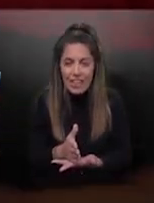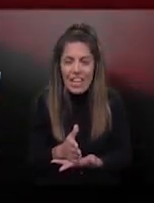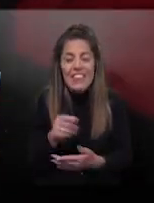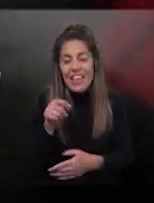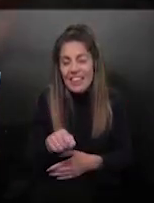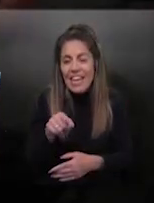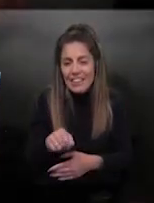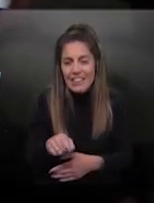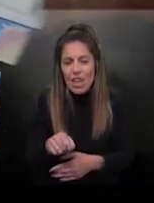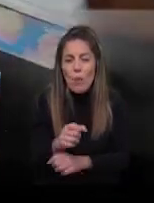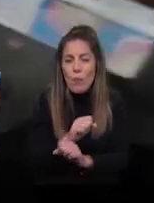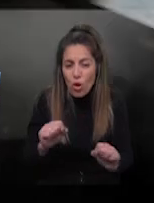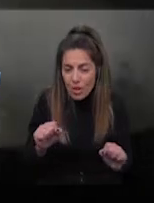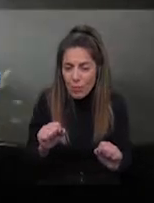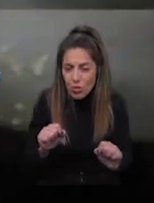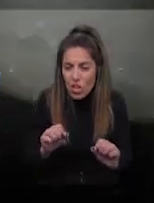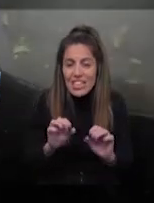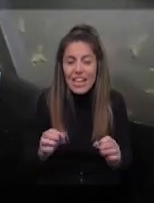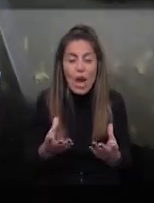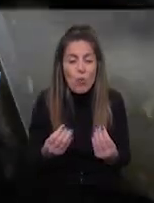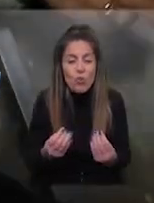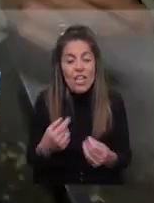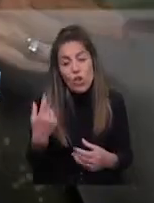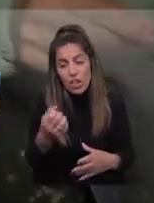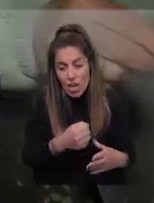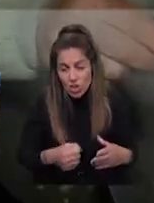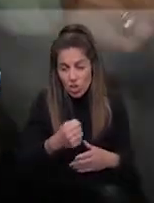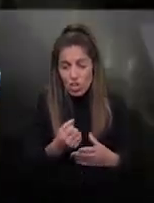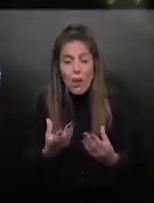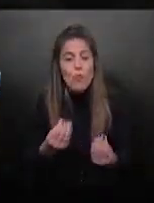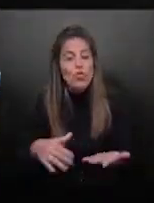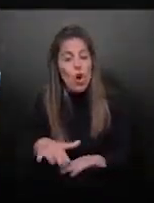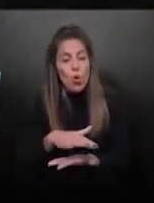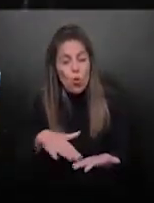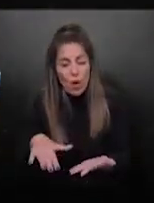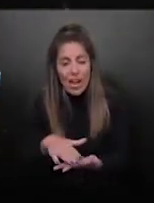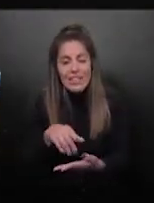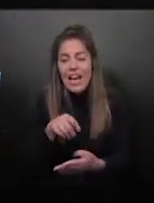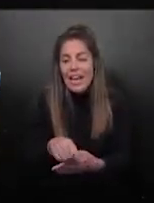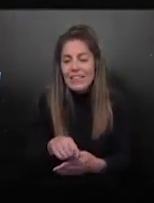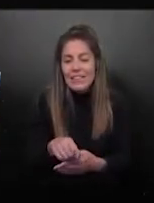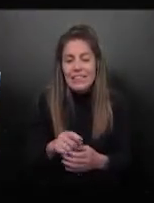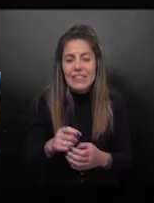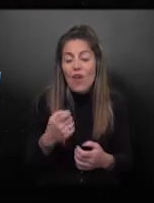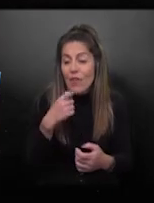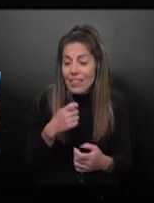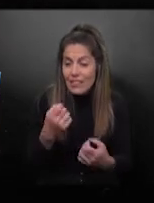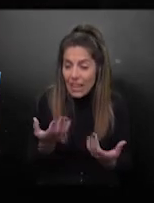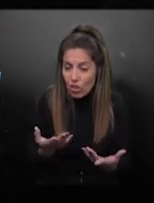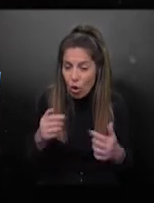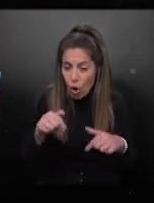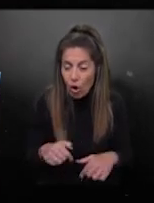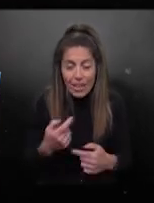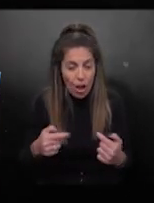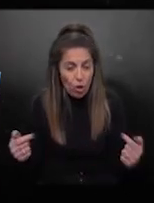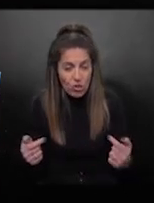ahí podemos llegar a muchas otras ollas y muchos otros lugares y otros barrios, con los cuales está faltando justamente hoy los